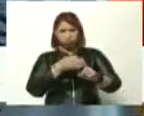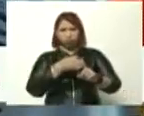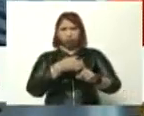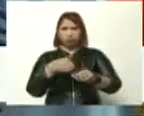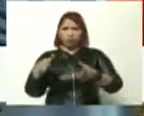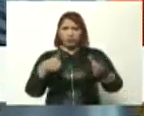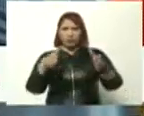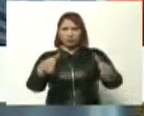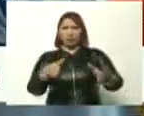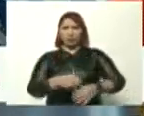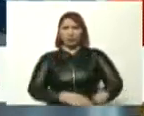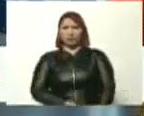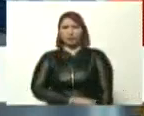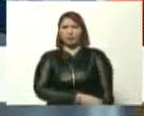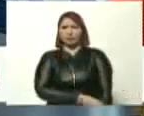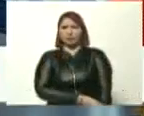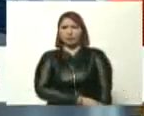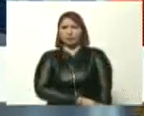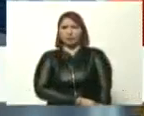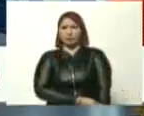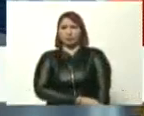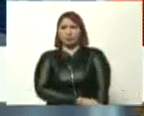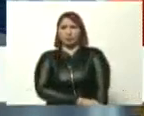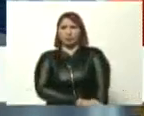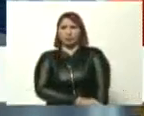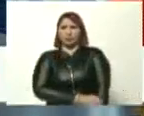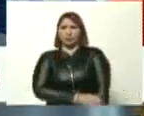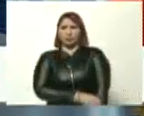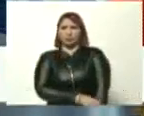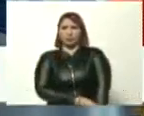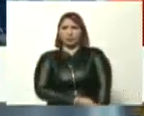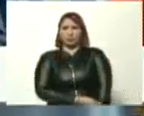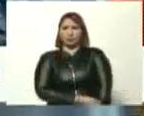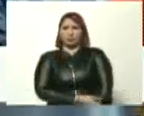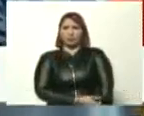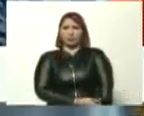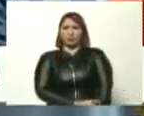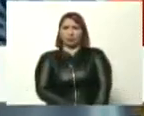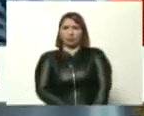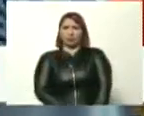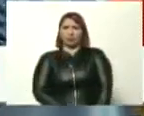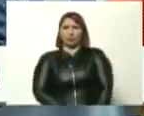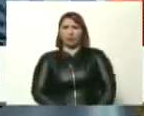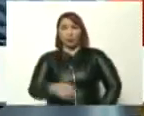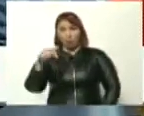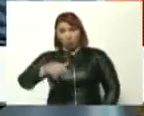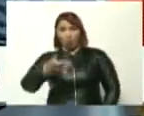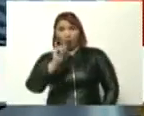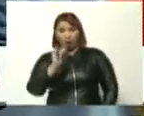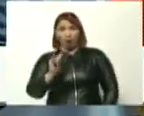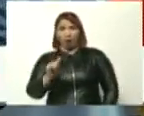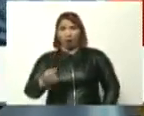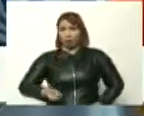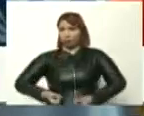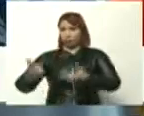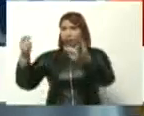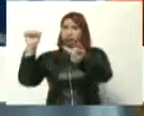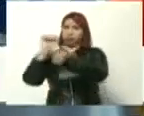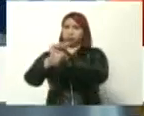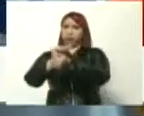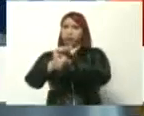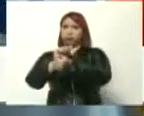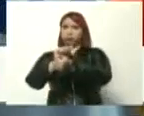mancillando su nombre, el de ellos, y pretendiéndolo dar a esta institución, hoy se encuentran procesados por